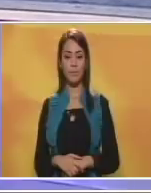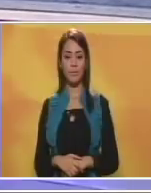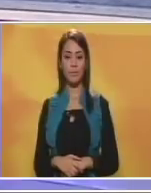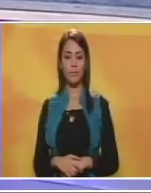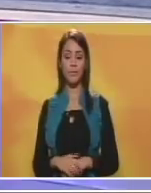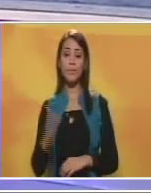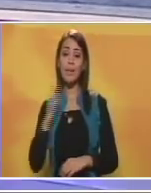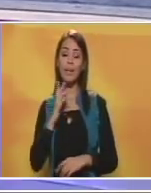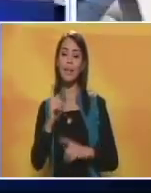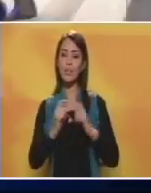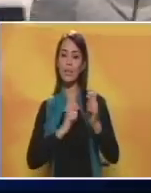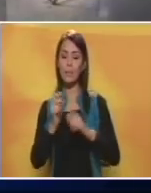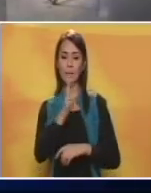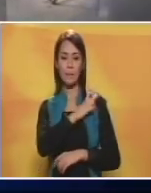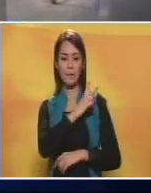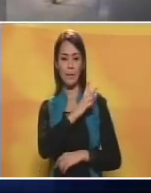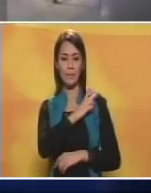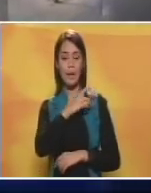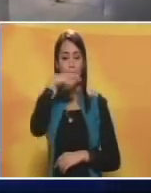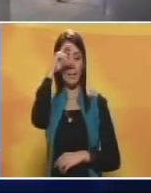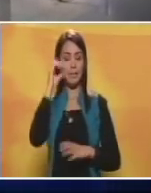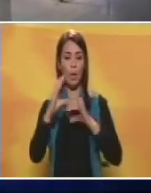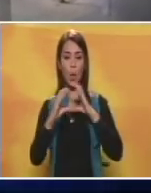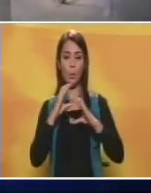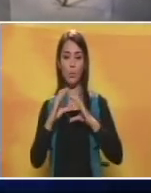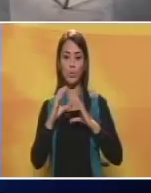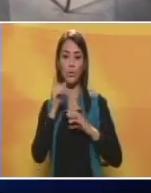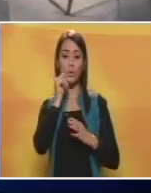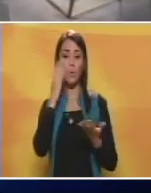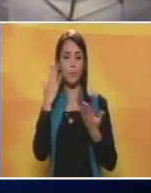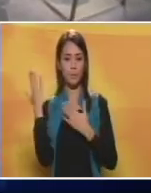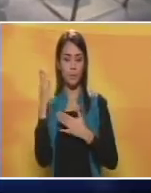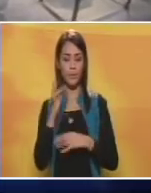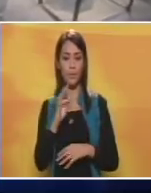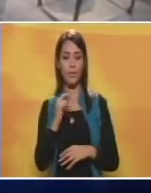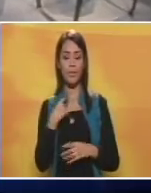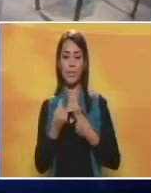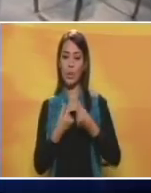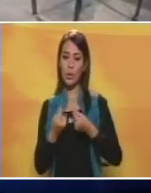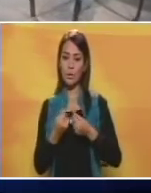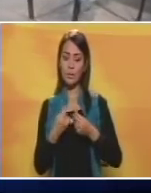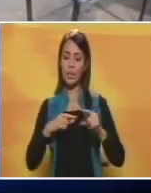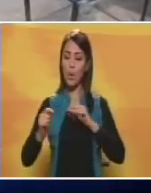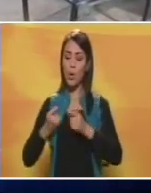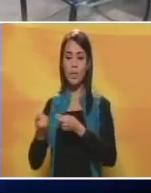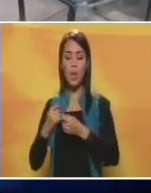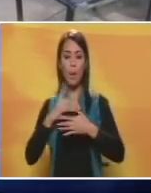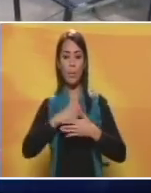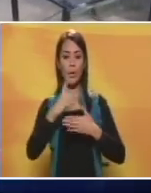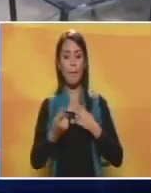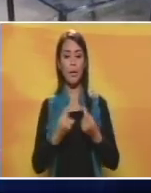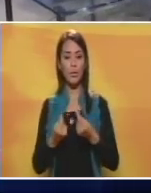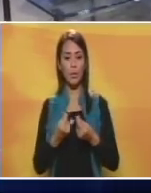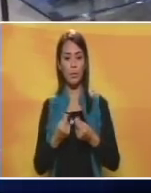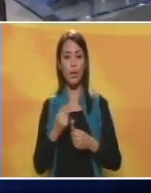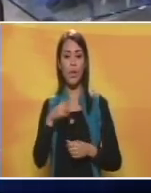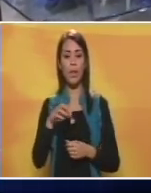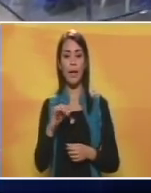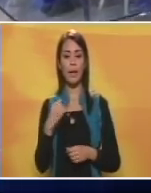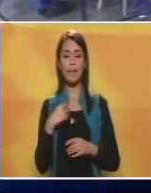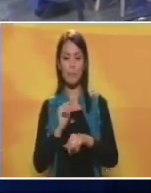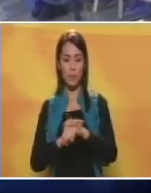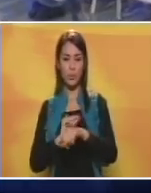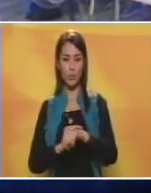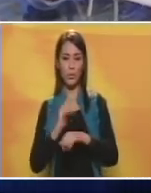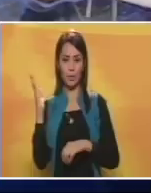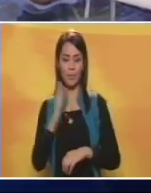Al regreso, una entrevista a Venevisión, Endrina estará conversando con Francisco Rodríguez, economista y coordinador del programa económico de Henry Falcón. Eso será en